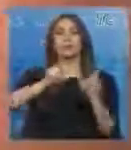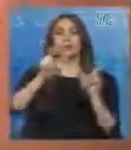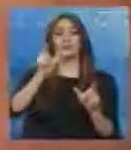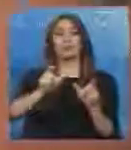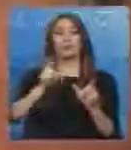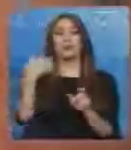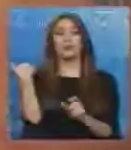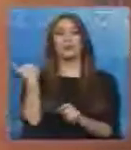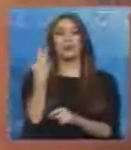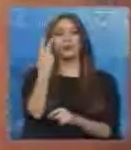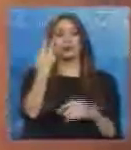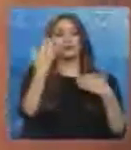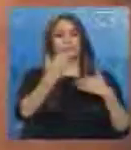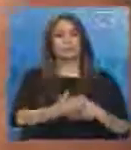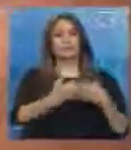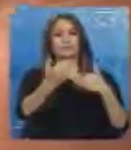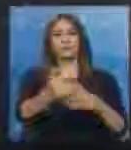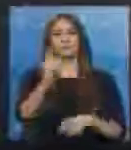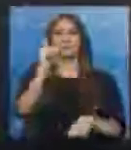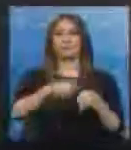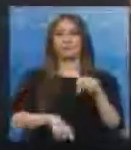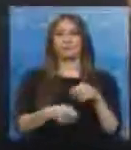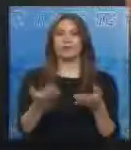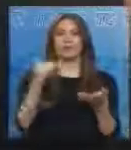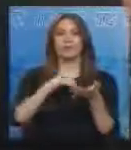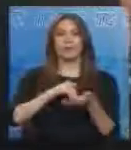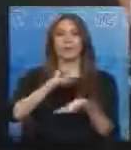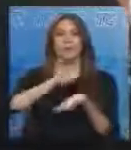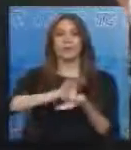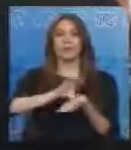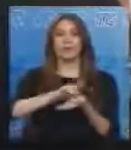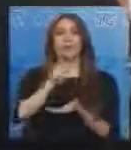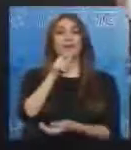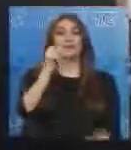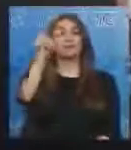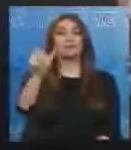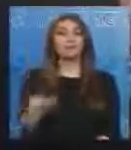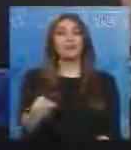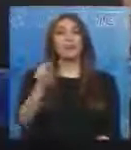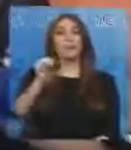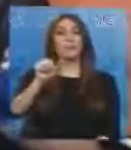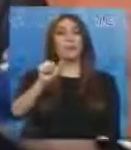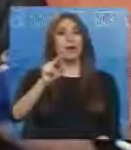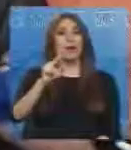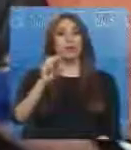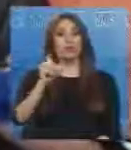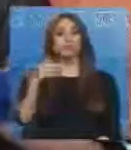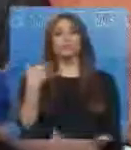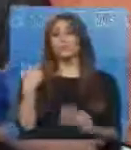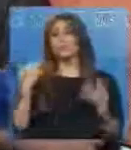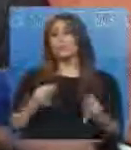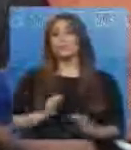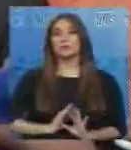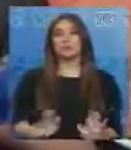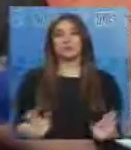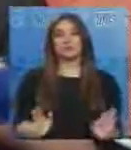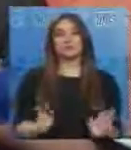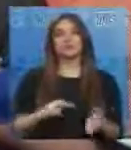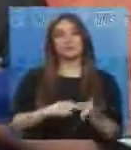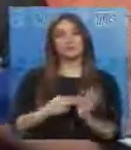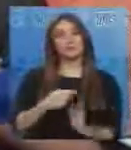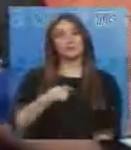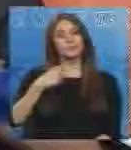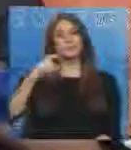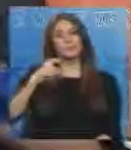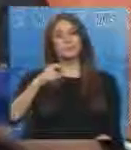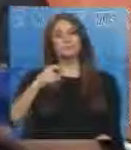permanecido dos periodos en el cargo no podrían postularse nuevamente. Uno de ellos es el asambleísta Mauro Andino. He cumplido, creo que es necesario